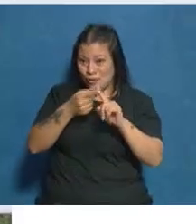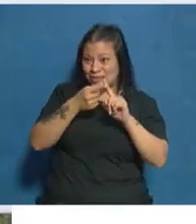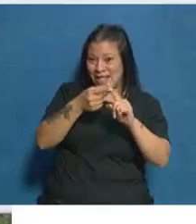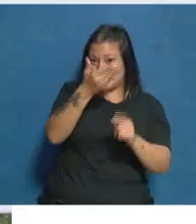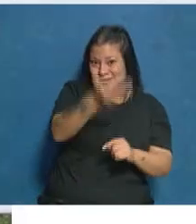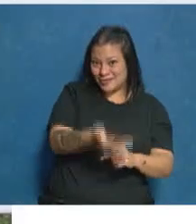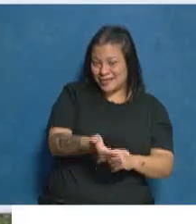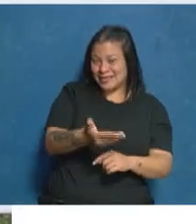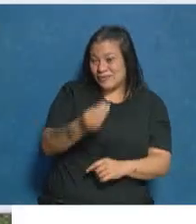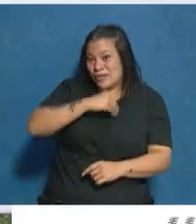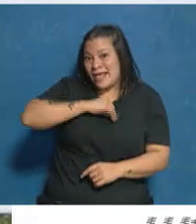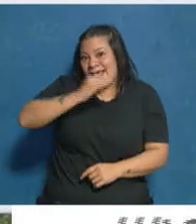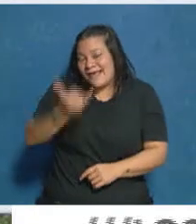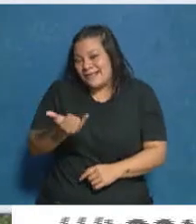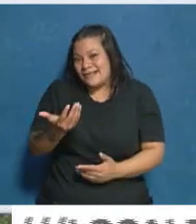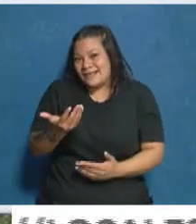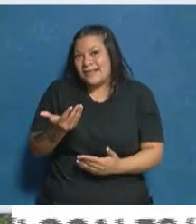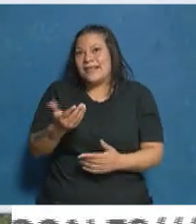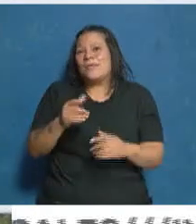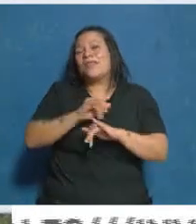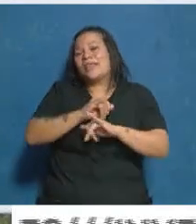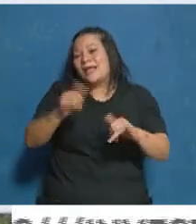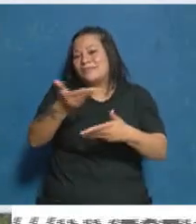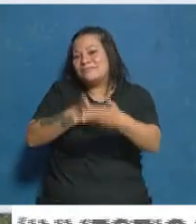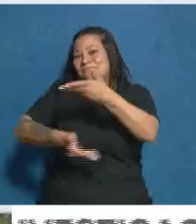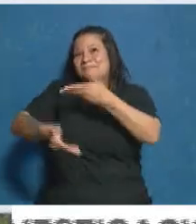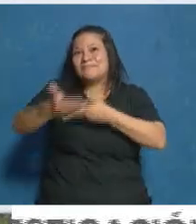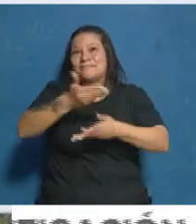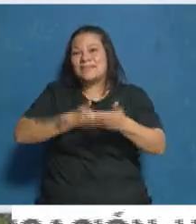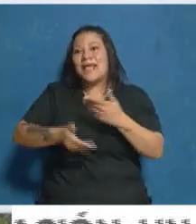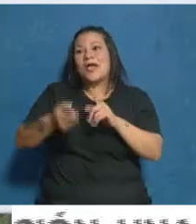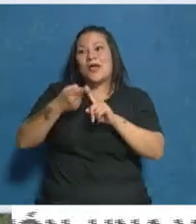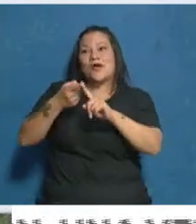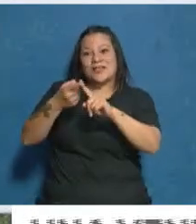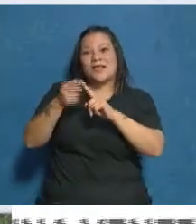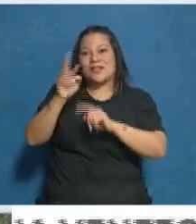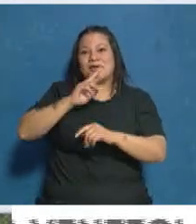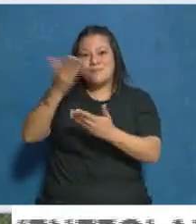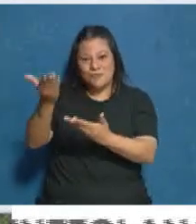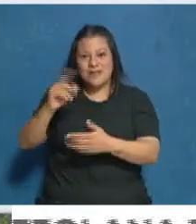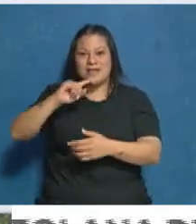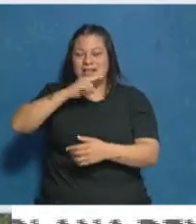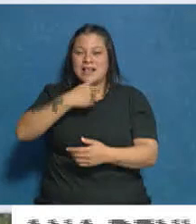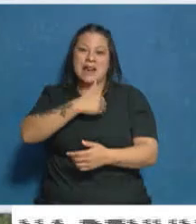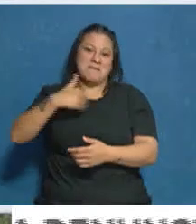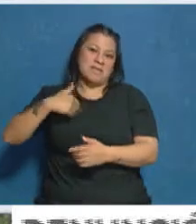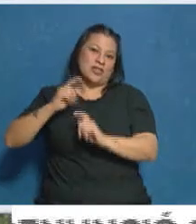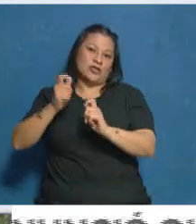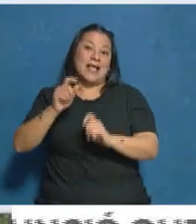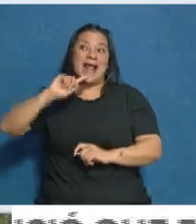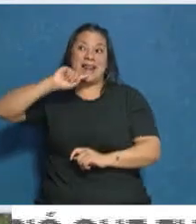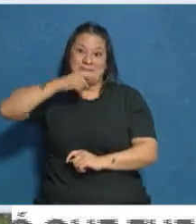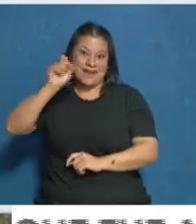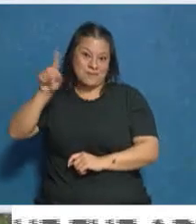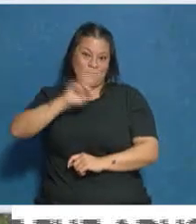tiene voluntad, se comparten los datos, y ahí es donde nosotros nos pusimos en contacto con la mamá donante, que es alemana,